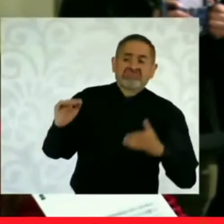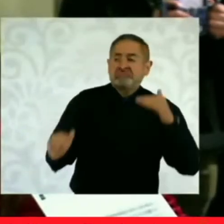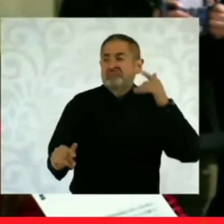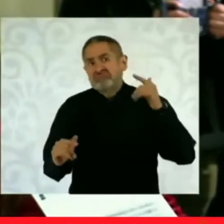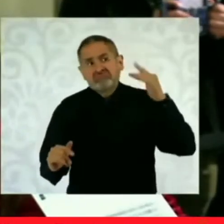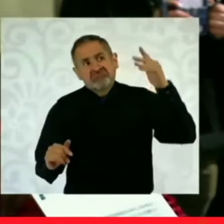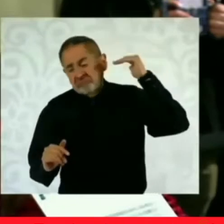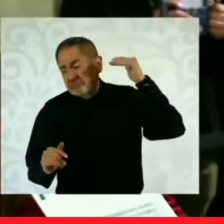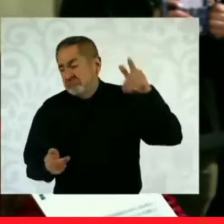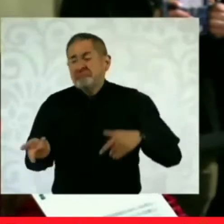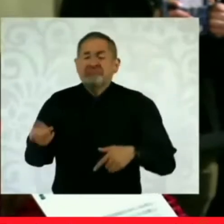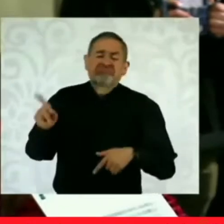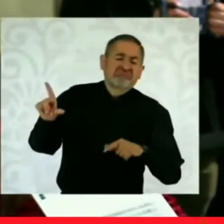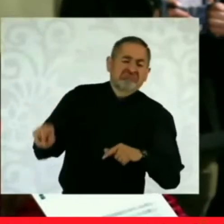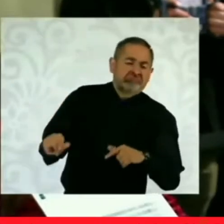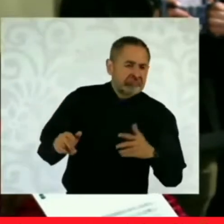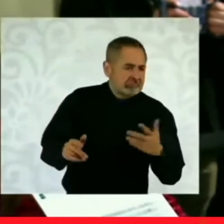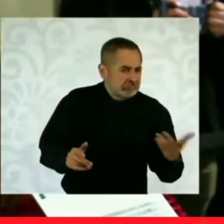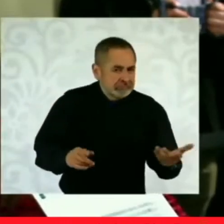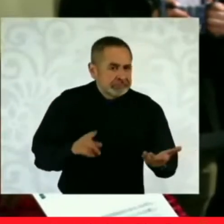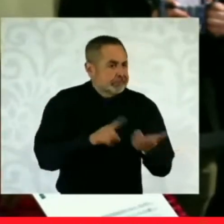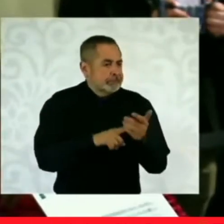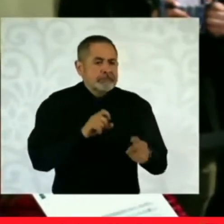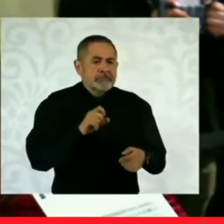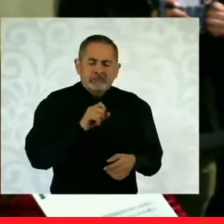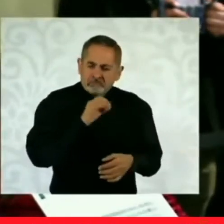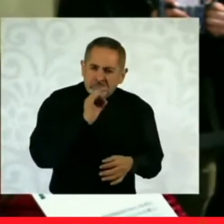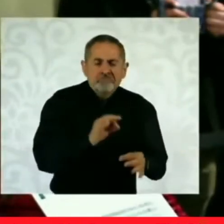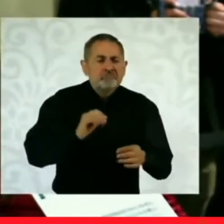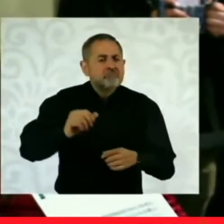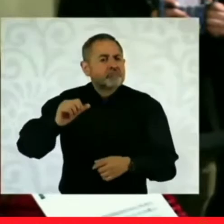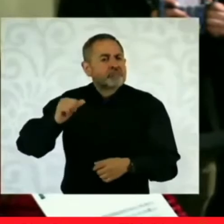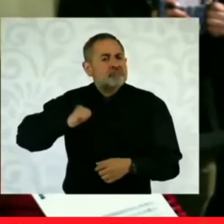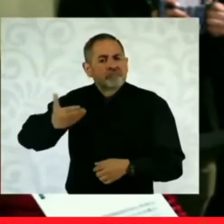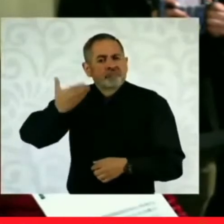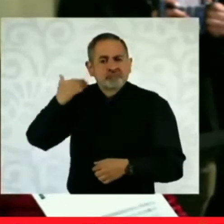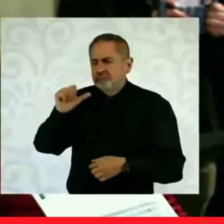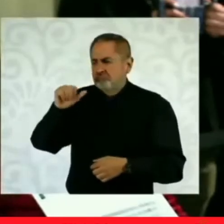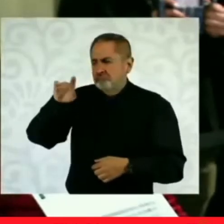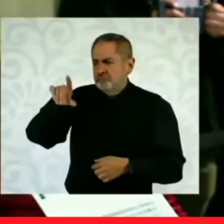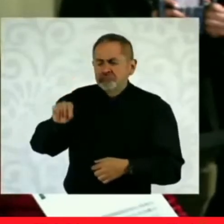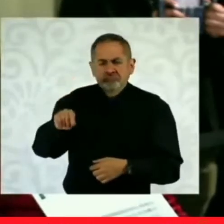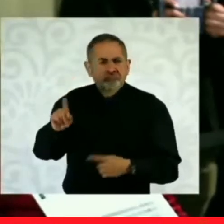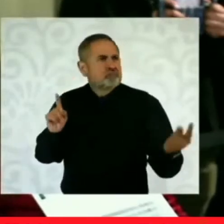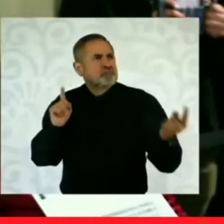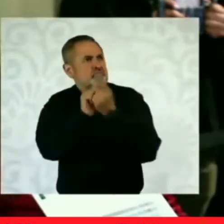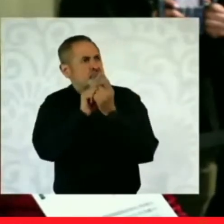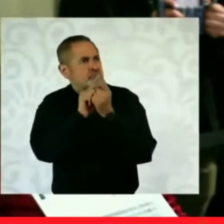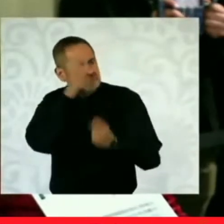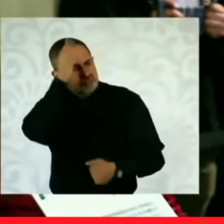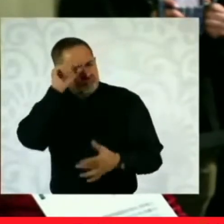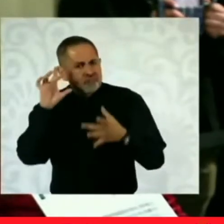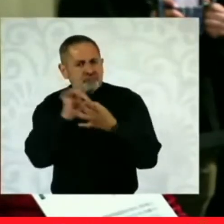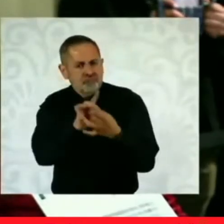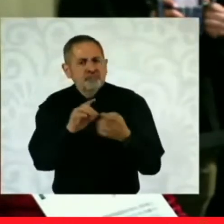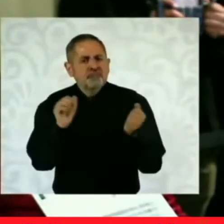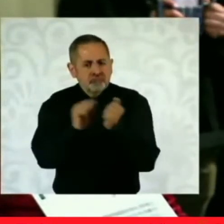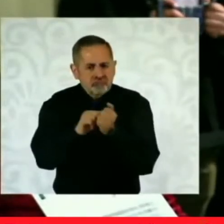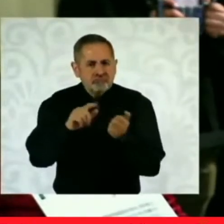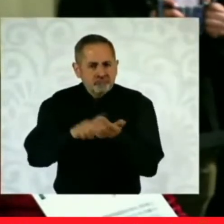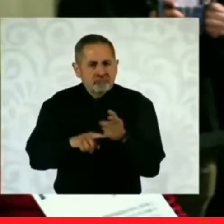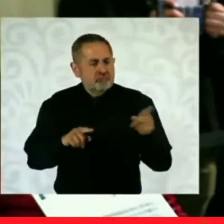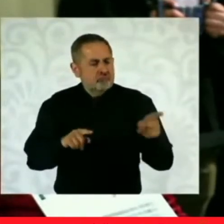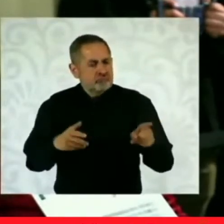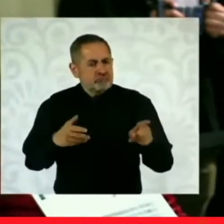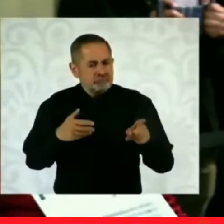esta situación, cuando en su momento el presidente Andrés Manuel López Obrador en campaña cerró filas con quien era el presidente y